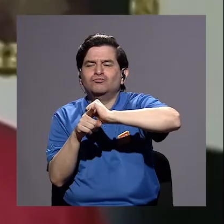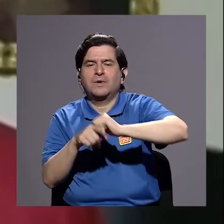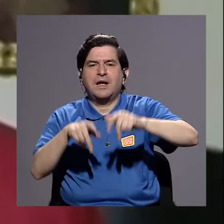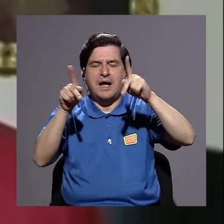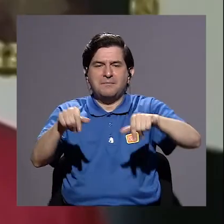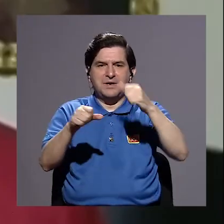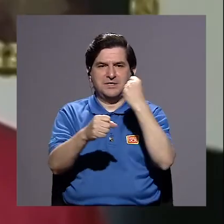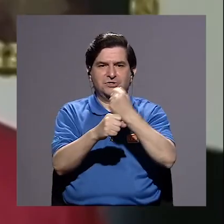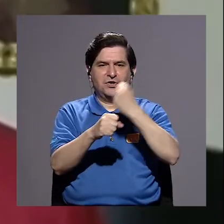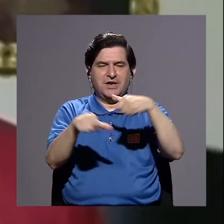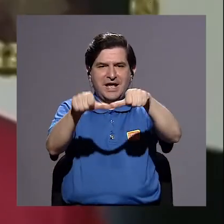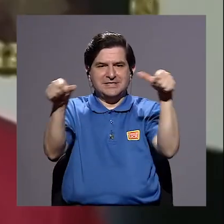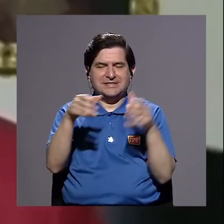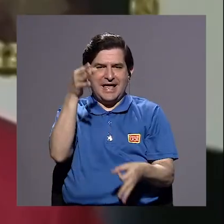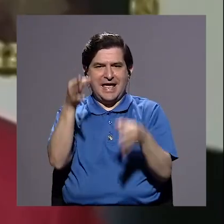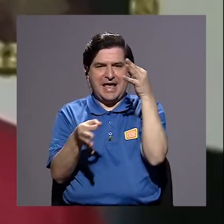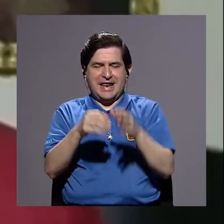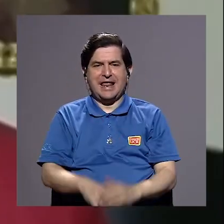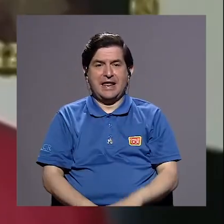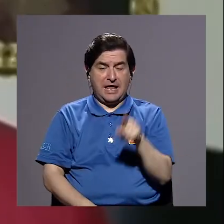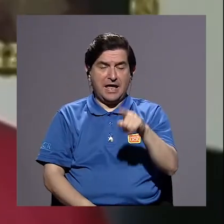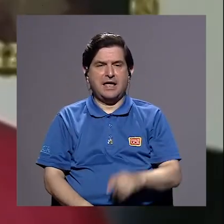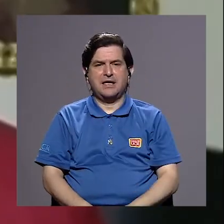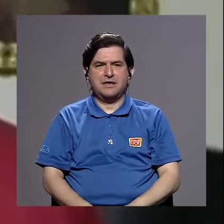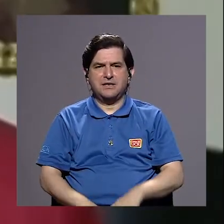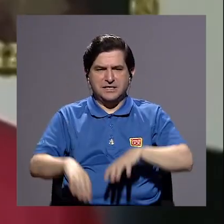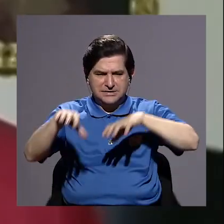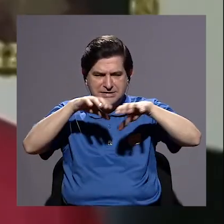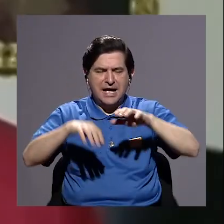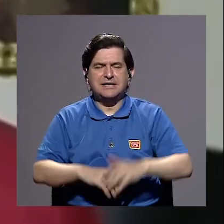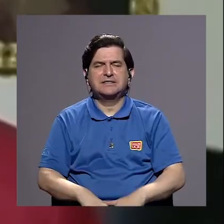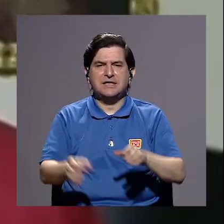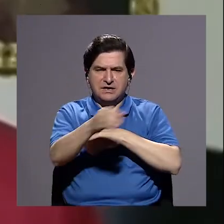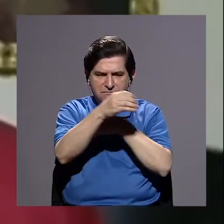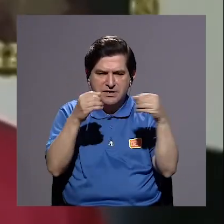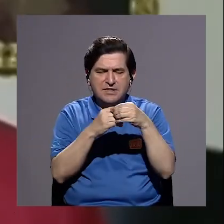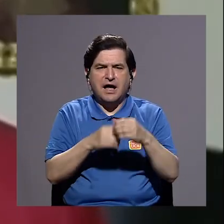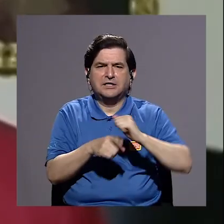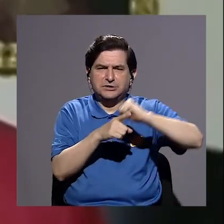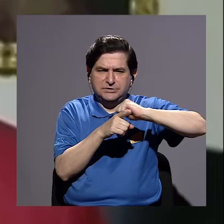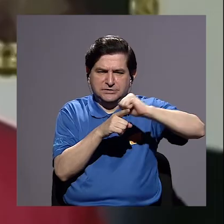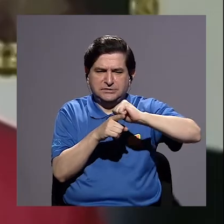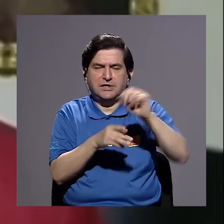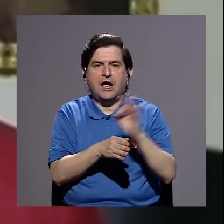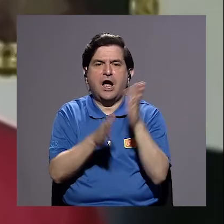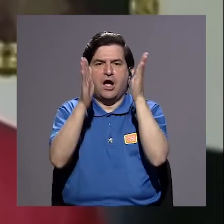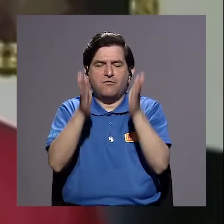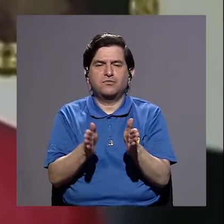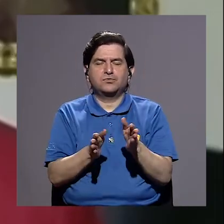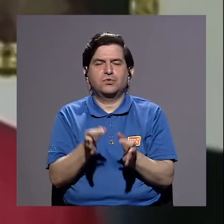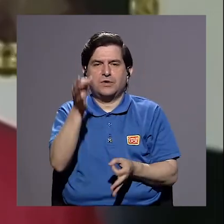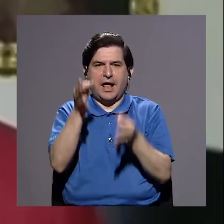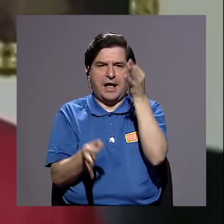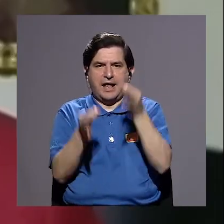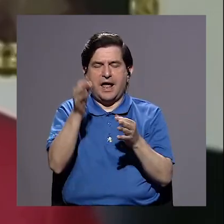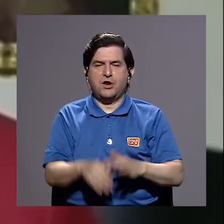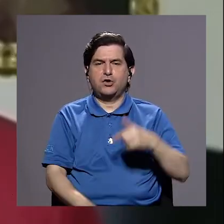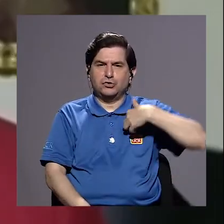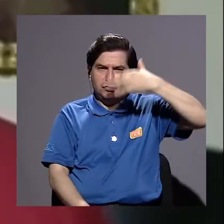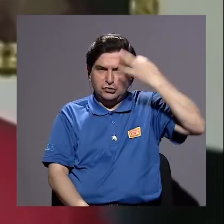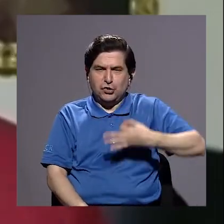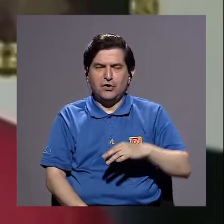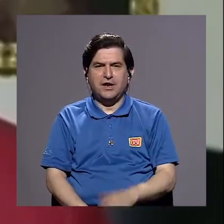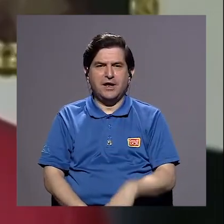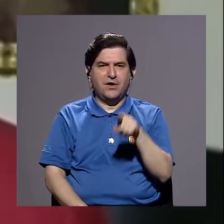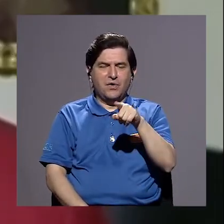capacitaciones al personal judicial. Hacían centros en sus oficinas para dar capacitación a los funcionarios judiciales.